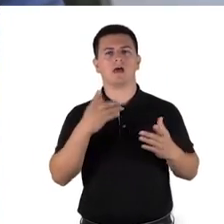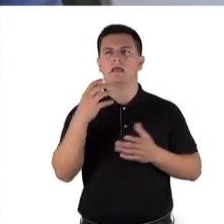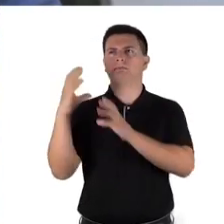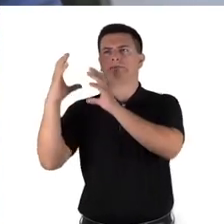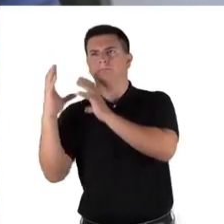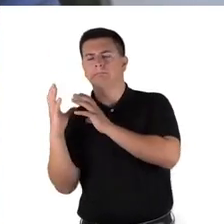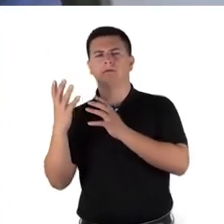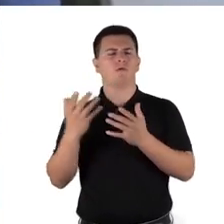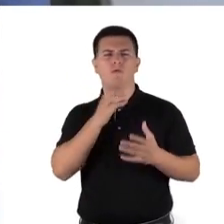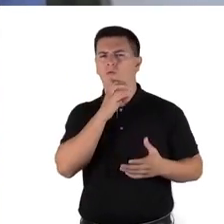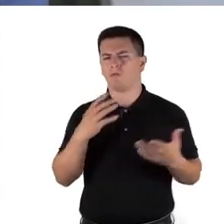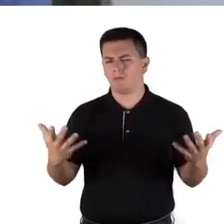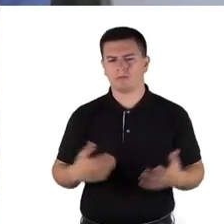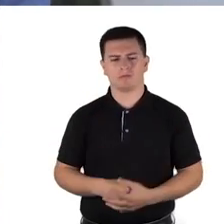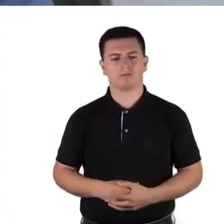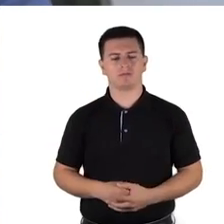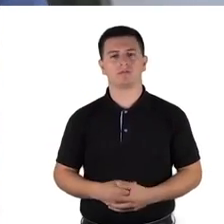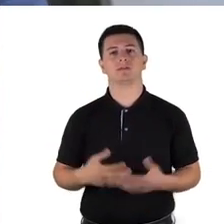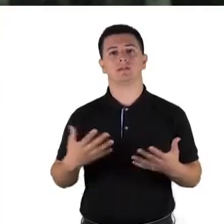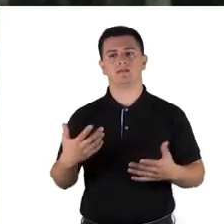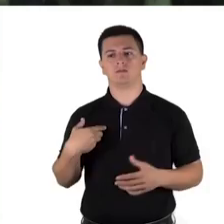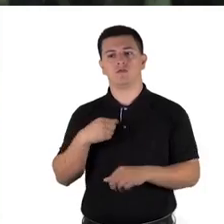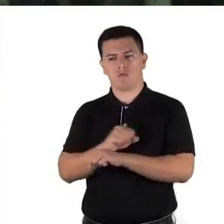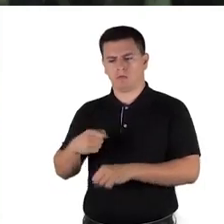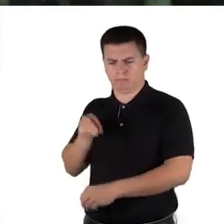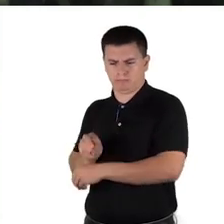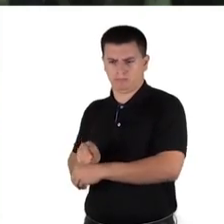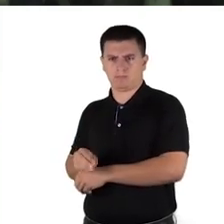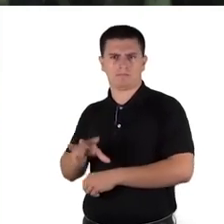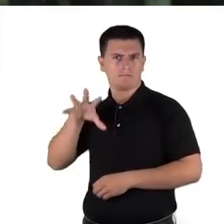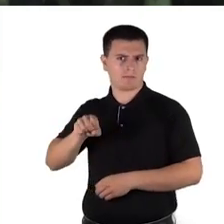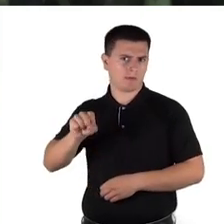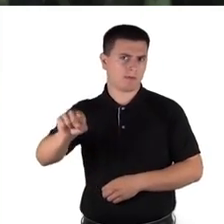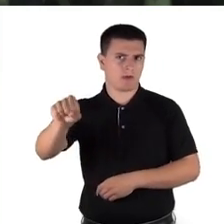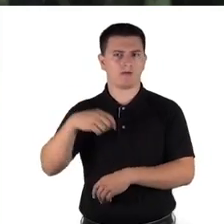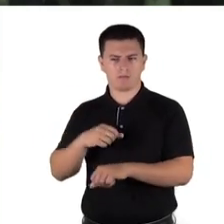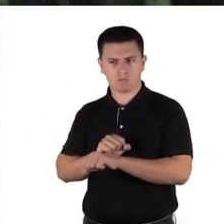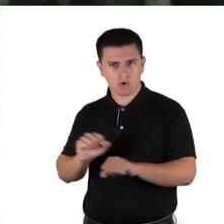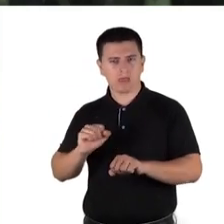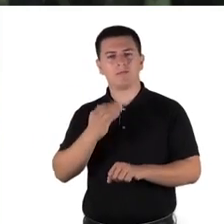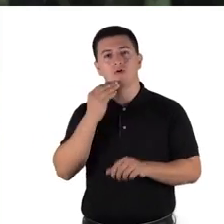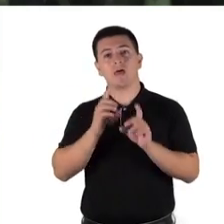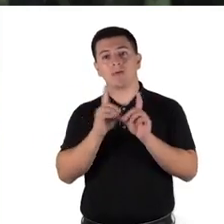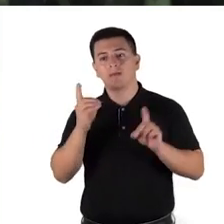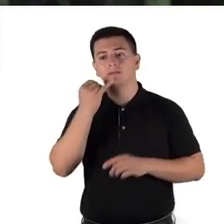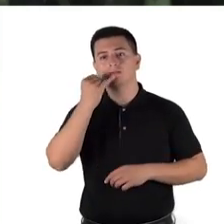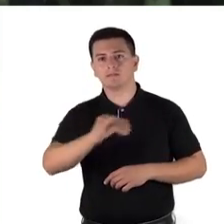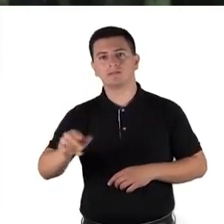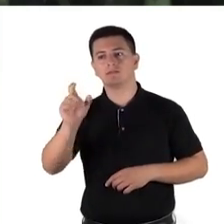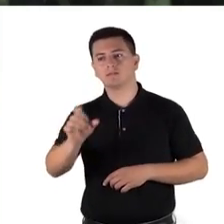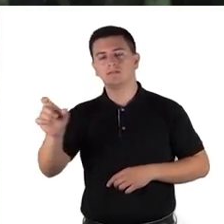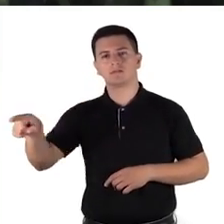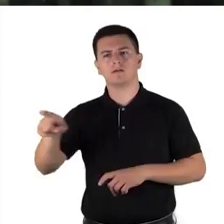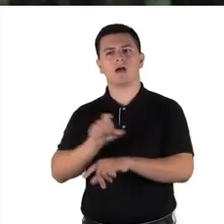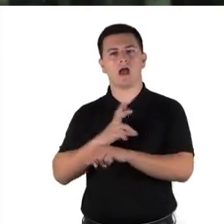estar en la casa tampoco, digamos, sea tedioso, claro, para ellos. Claro, la verdad que acelerar un proceso sería un poco complejo porque cada